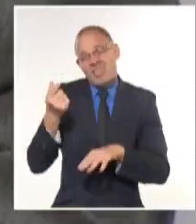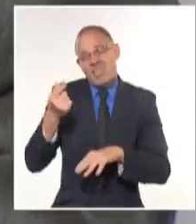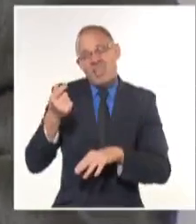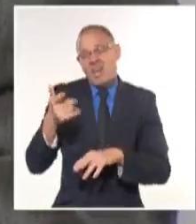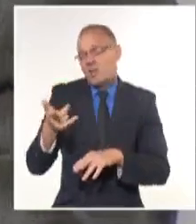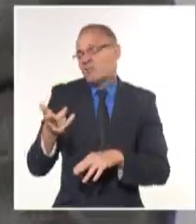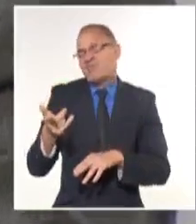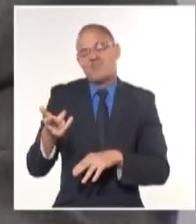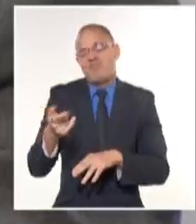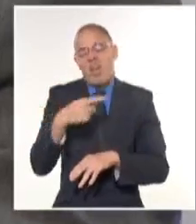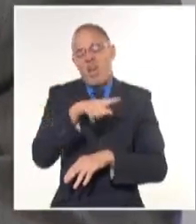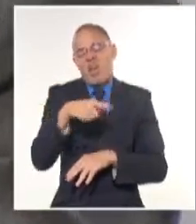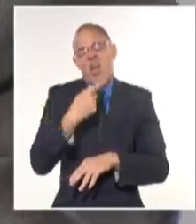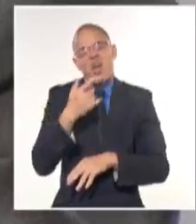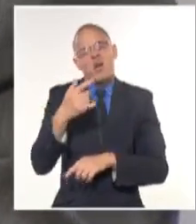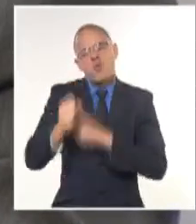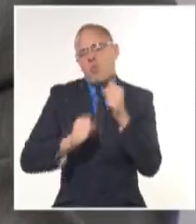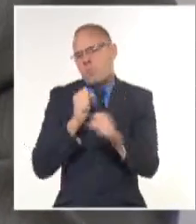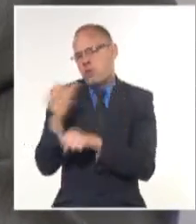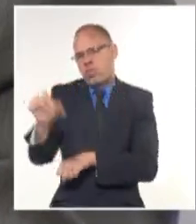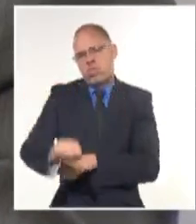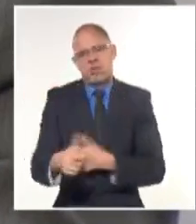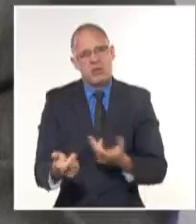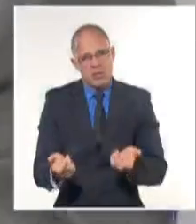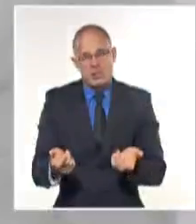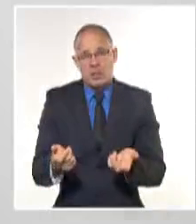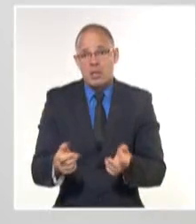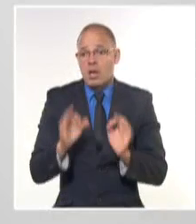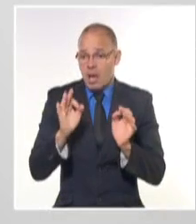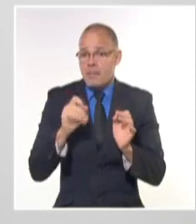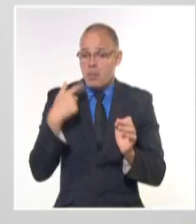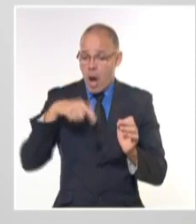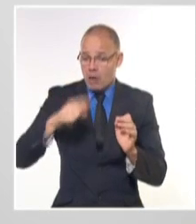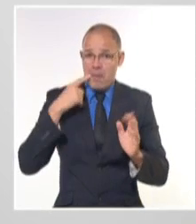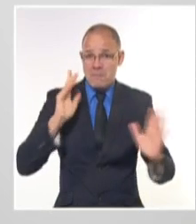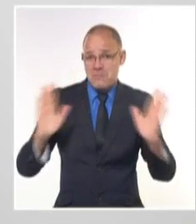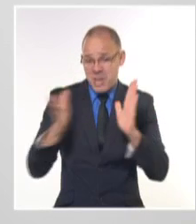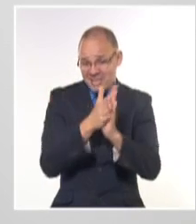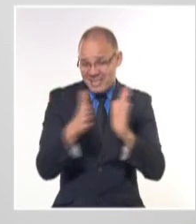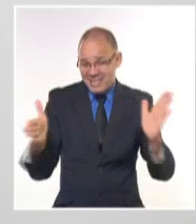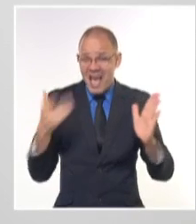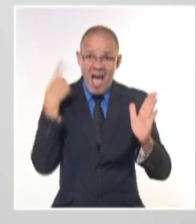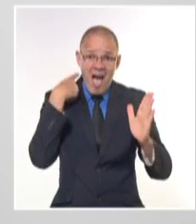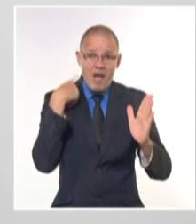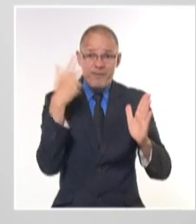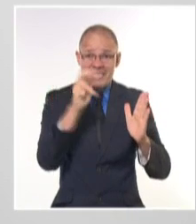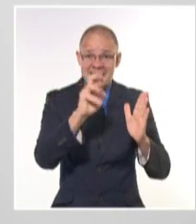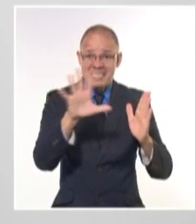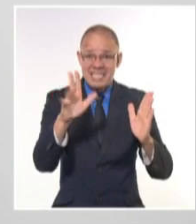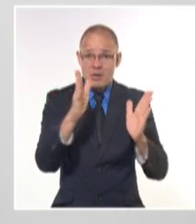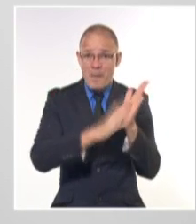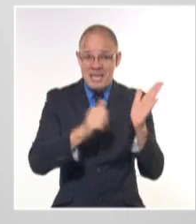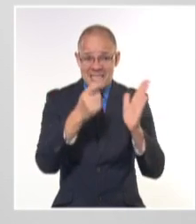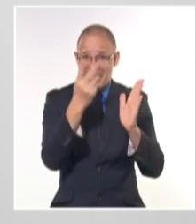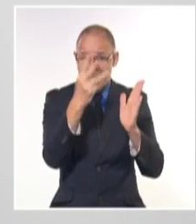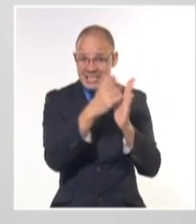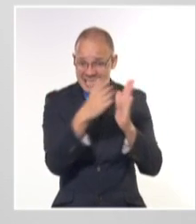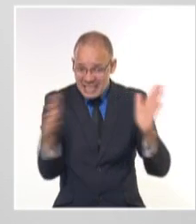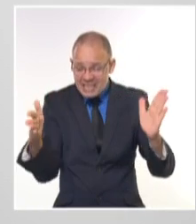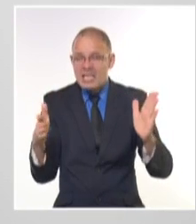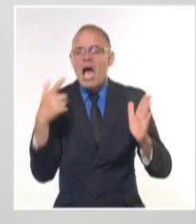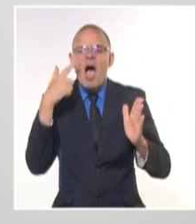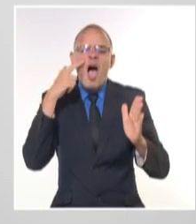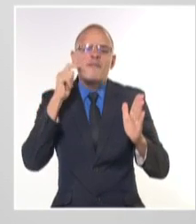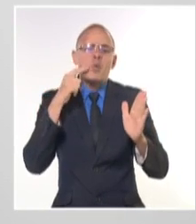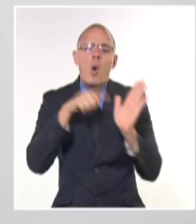a realizar esta acción de manera directa, sino que estamos realizando en este periodo ahora, en el primer trimestre del año, a través de requerimientos, exigiendo a las direcciones